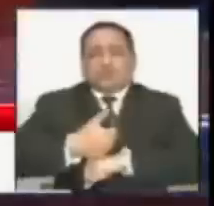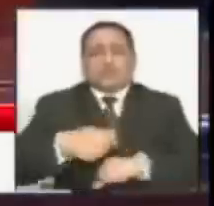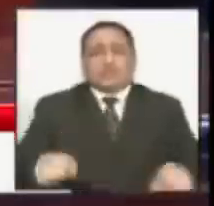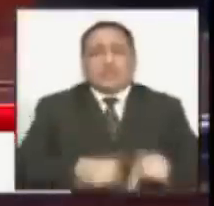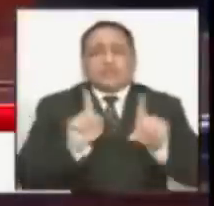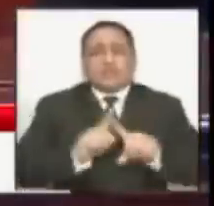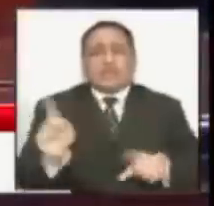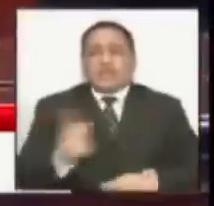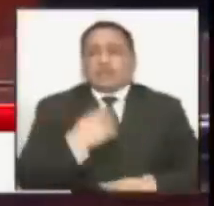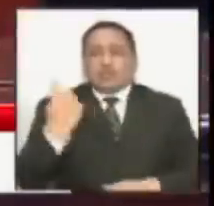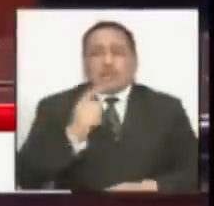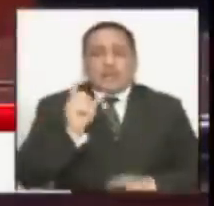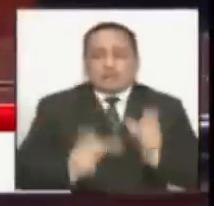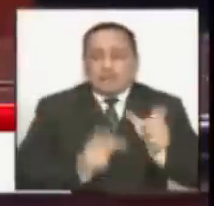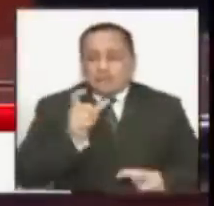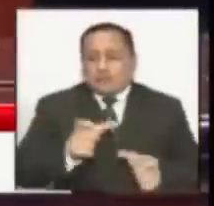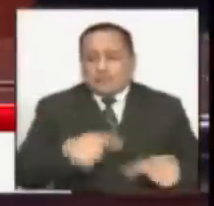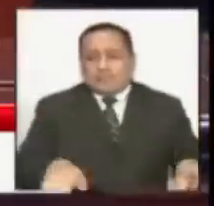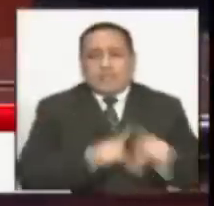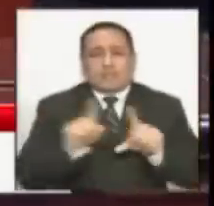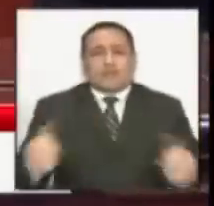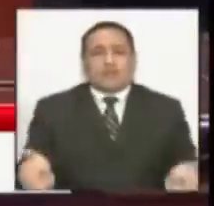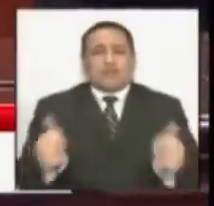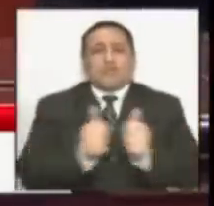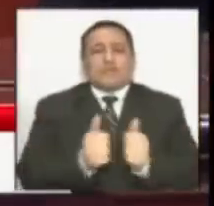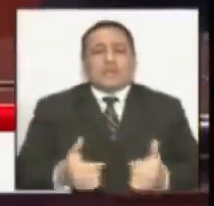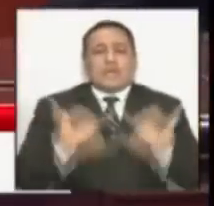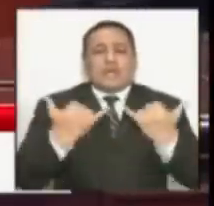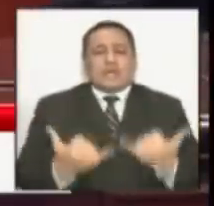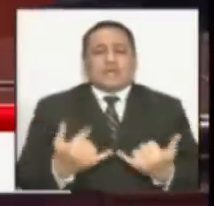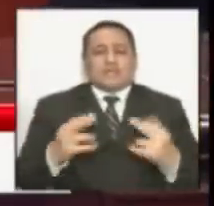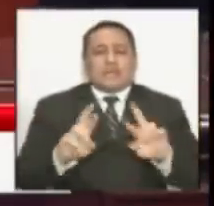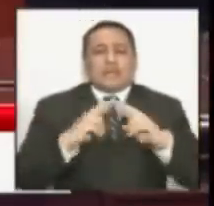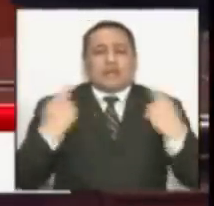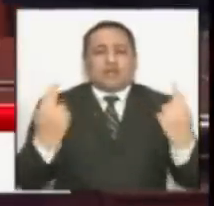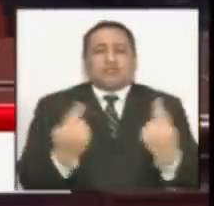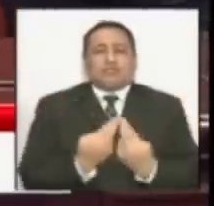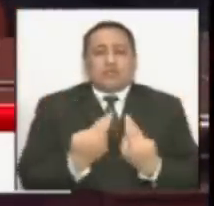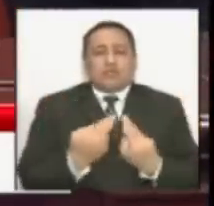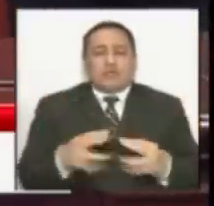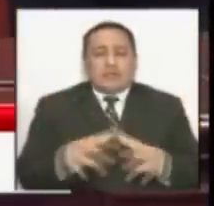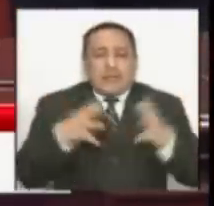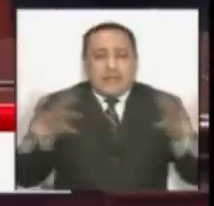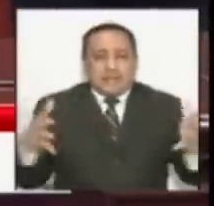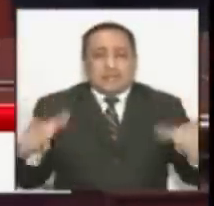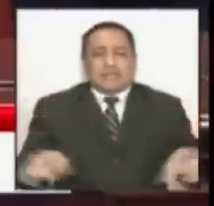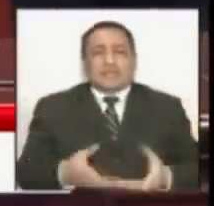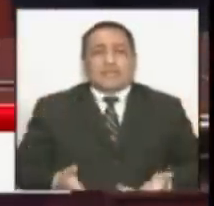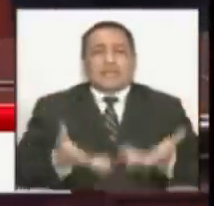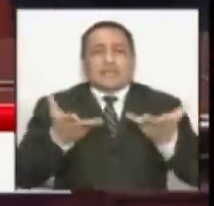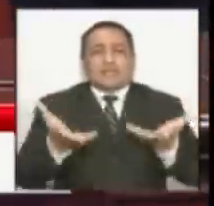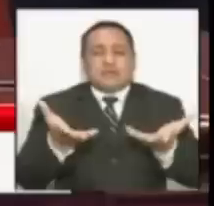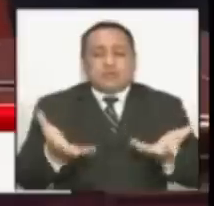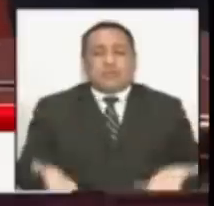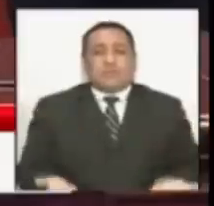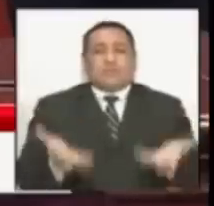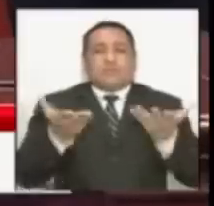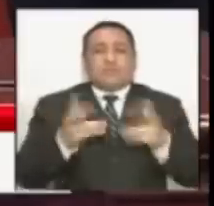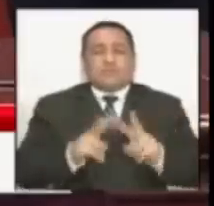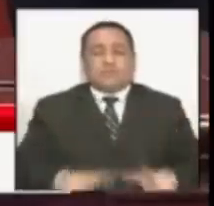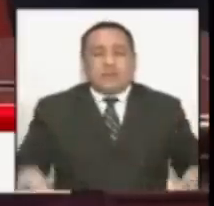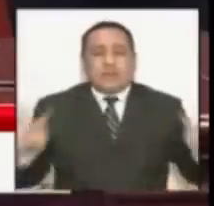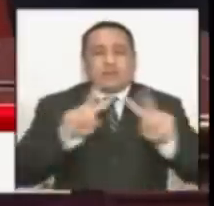A diferencia de las bandas de los ministros, que se llevan a manera de cinturón. Y le dieron realce,